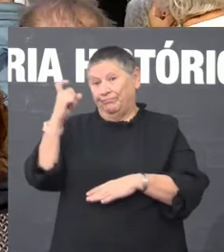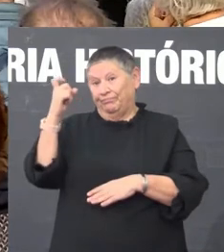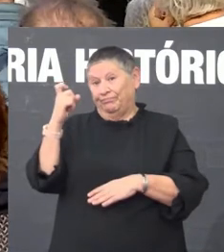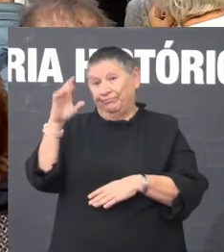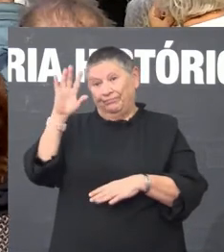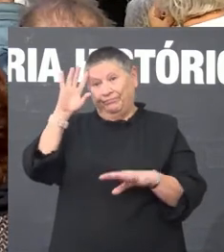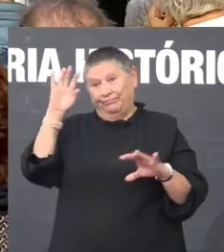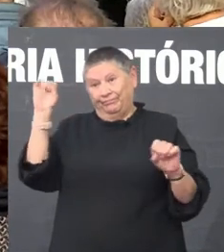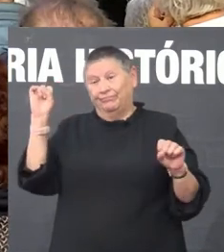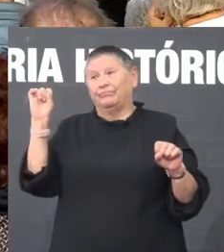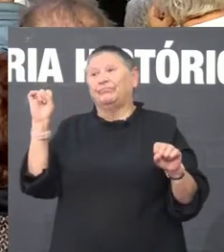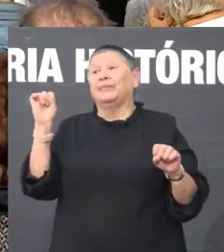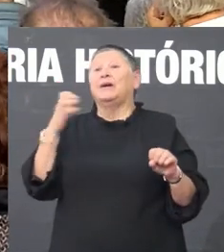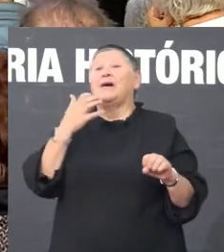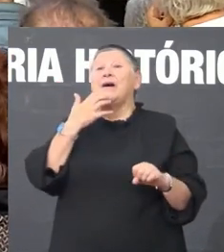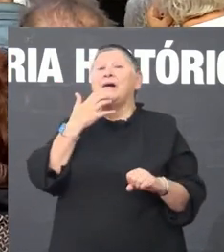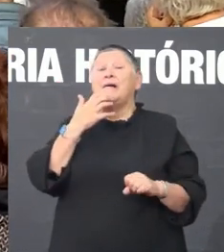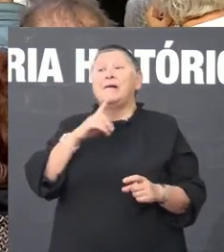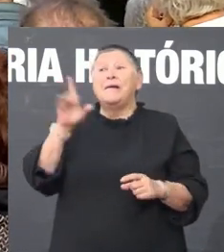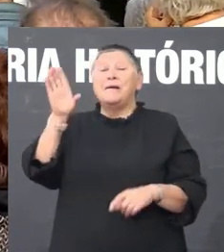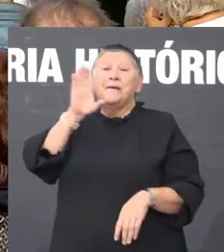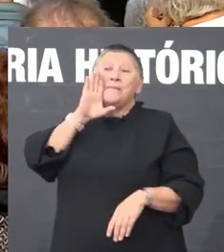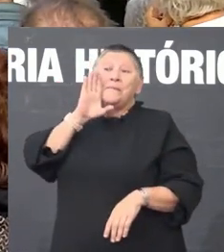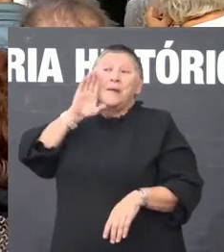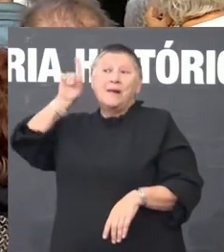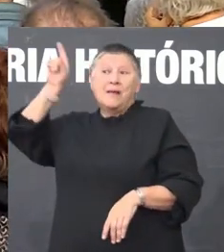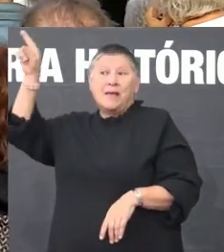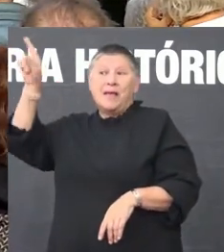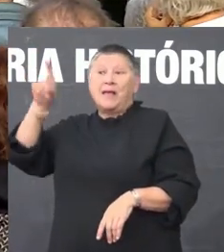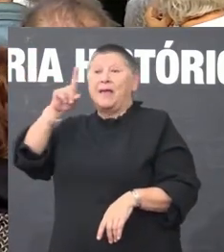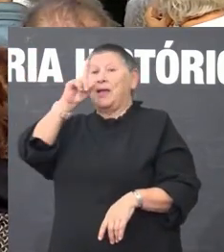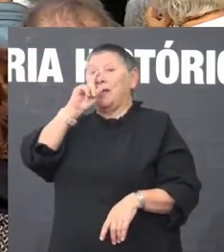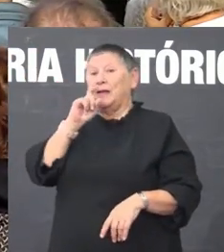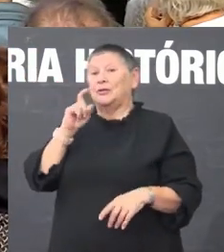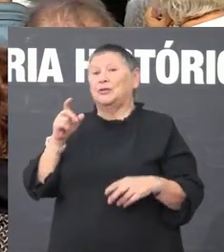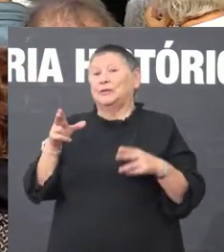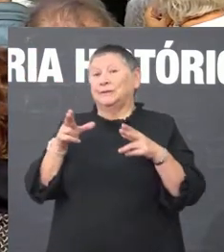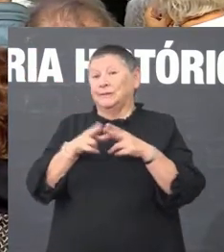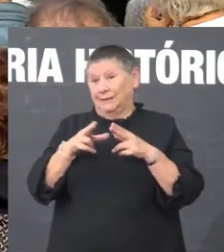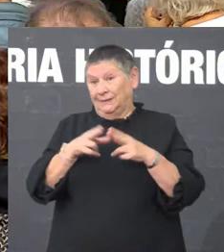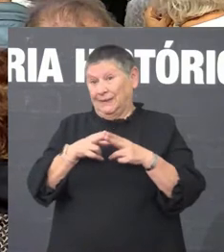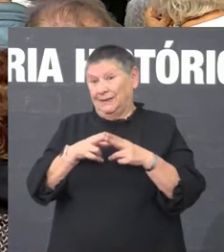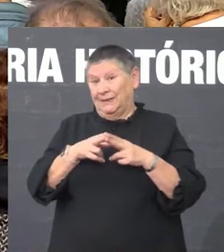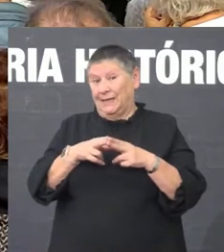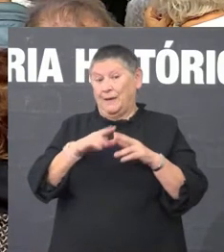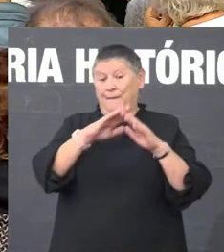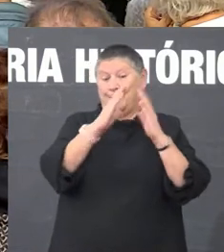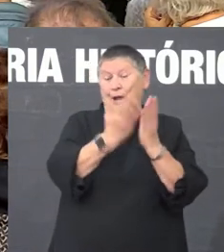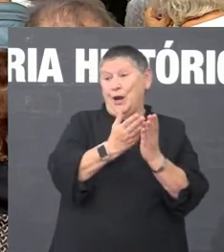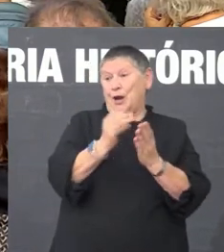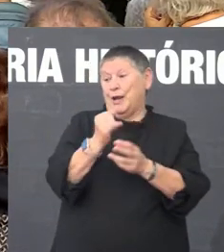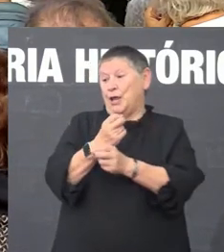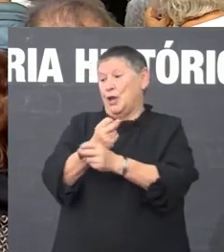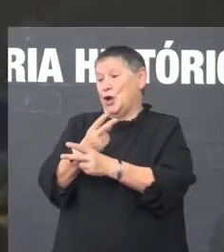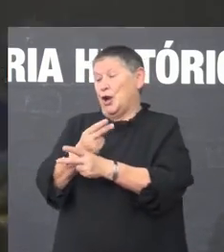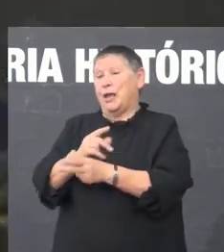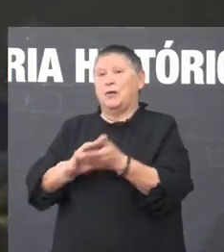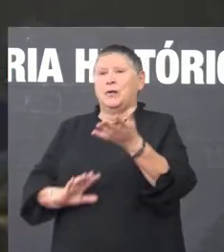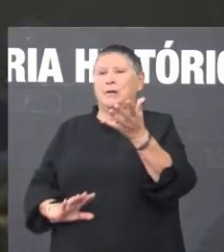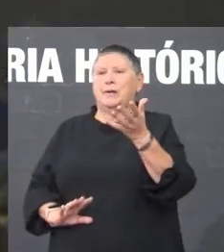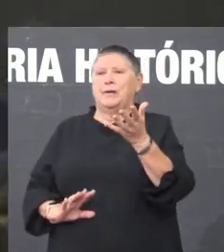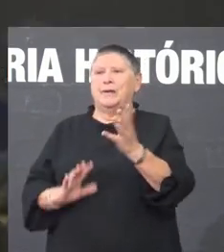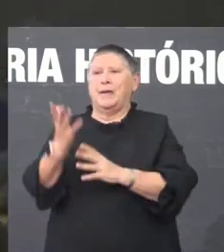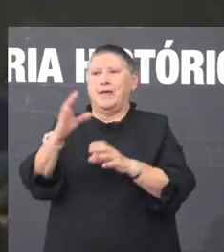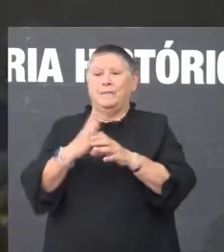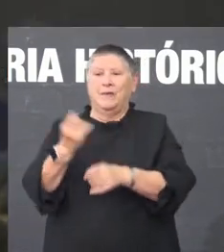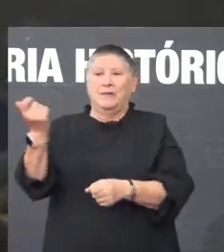Por ejemplo, en Bélgica, en el año 60, los balones y los flamencos se quemaban a golpe de cóctel